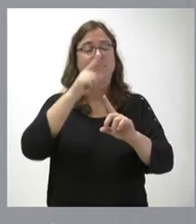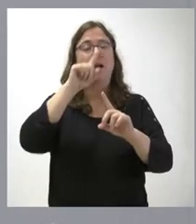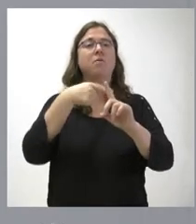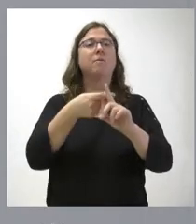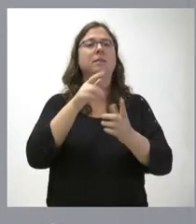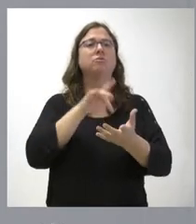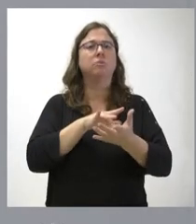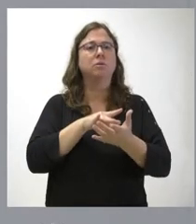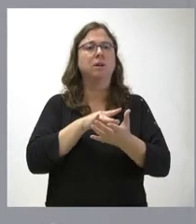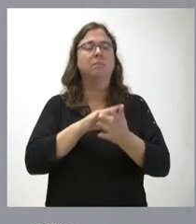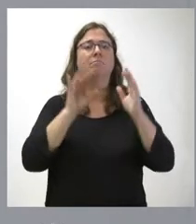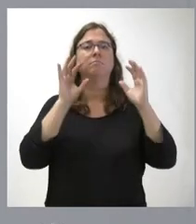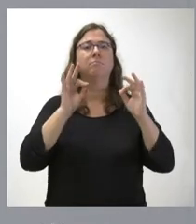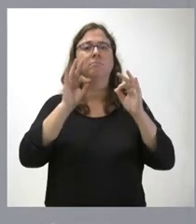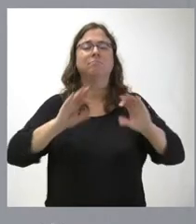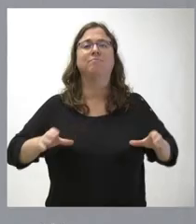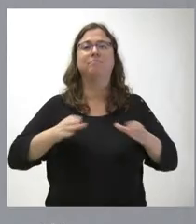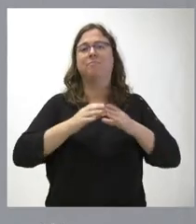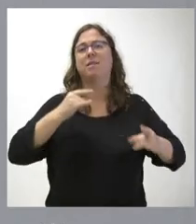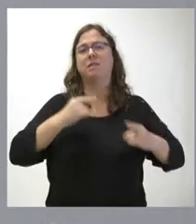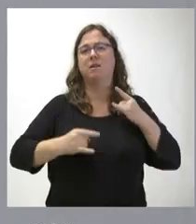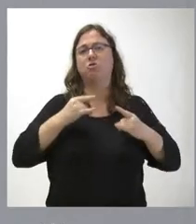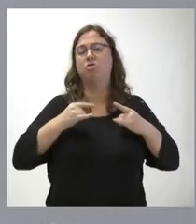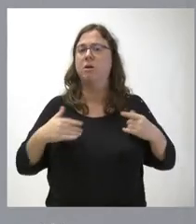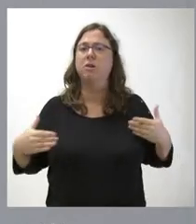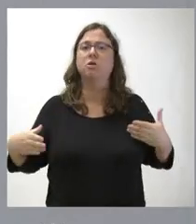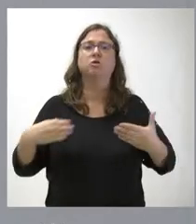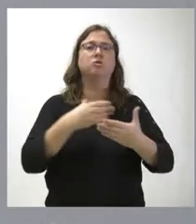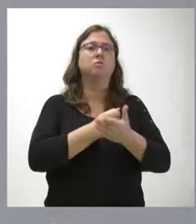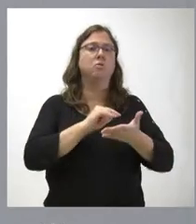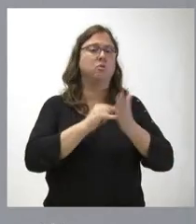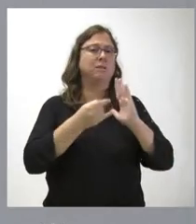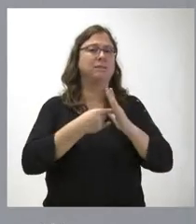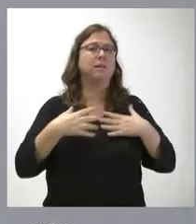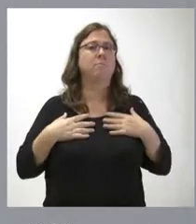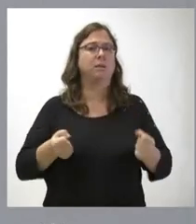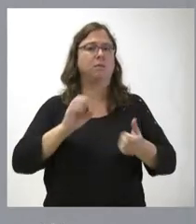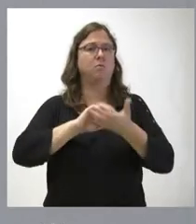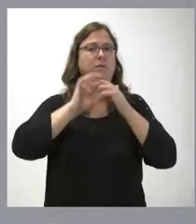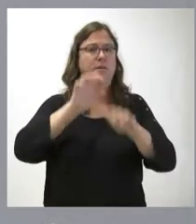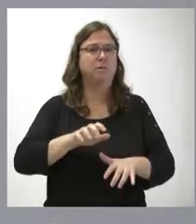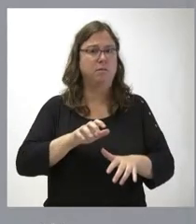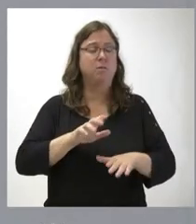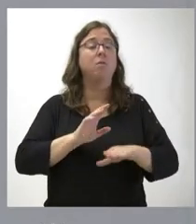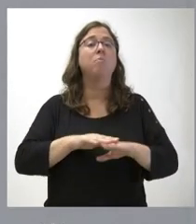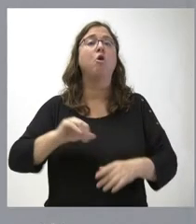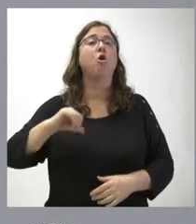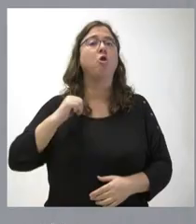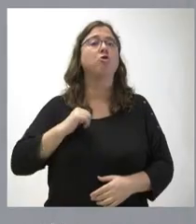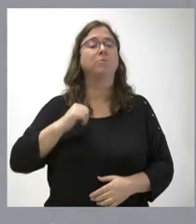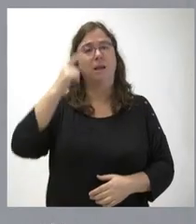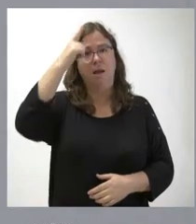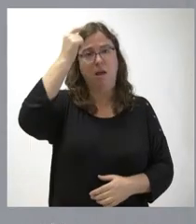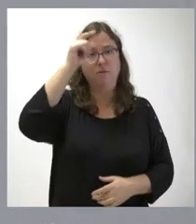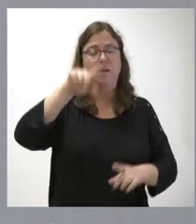completar el equipamiento esta tecnología en todo el sistema de salud de Castilla de León con los hospitales de Ávila